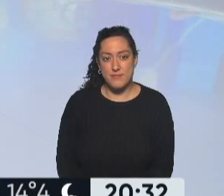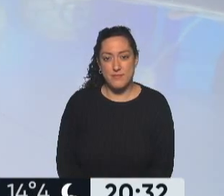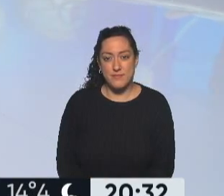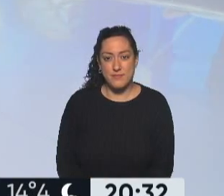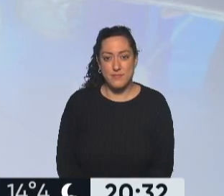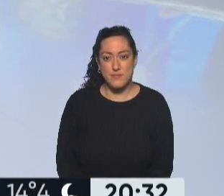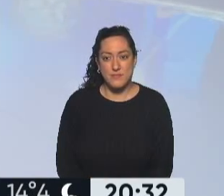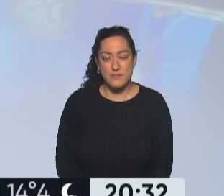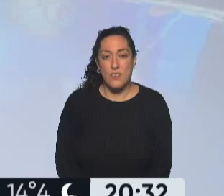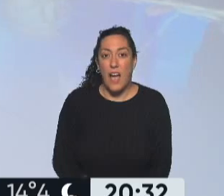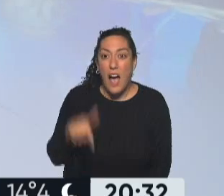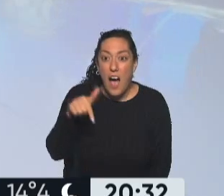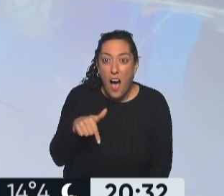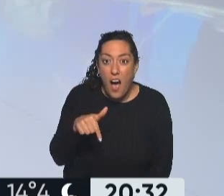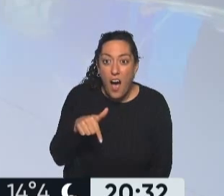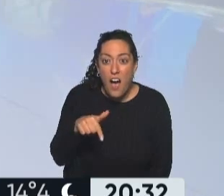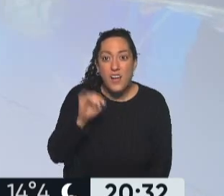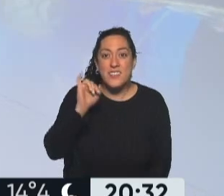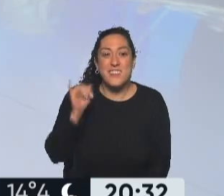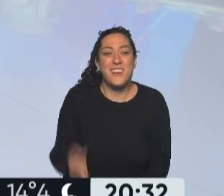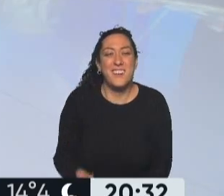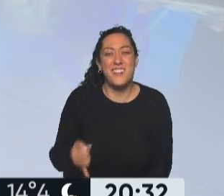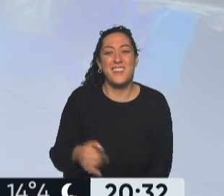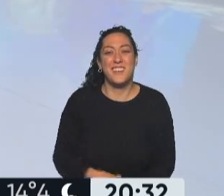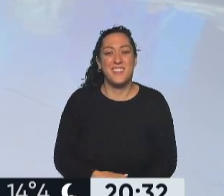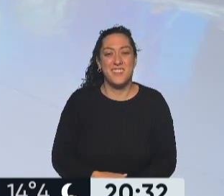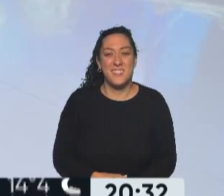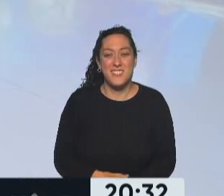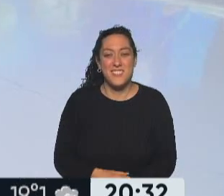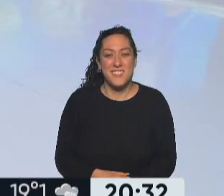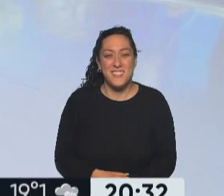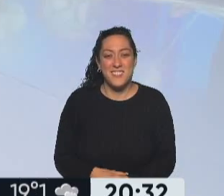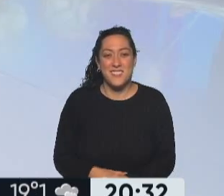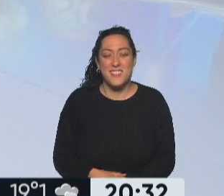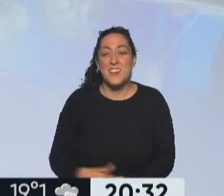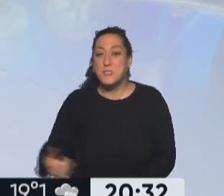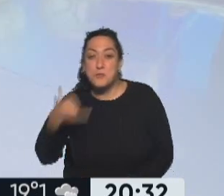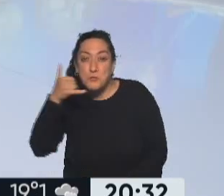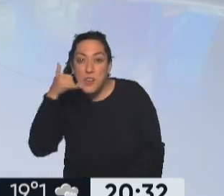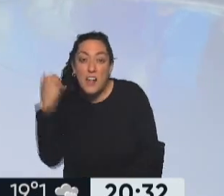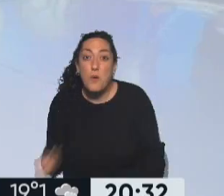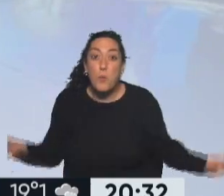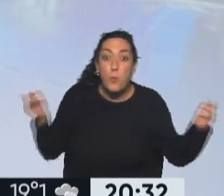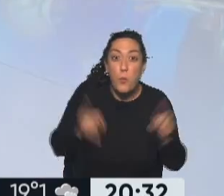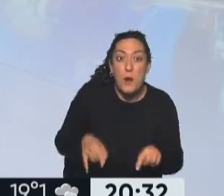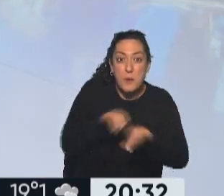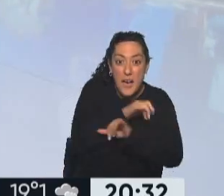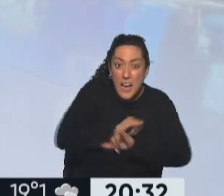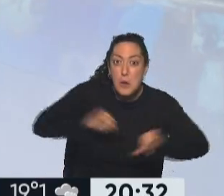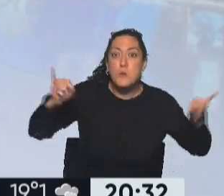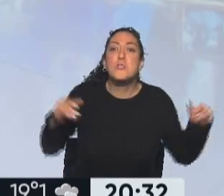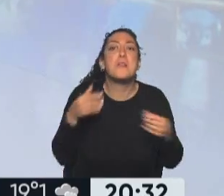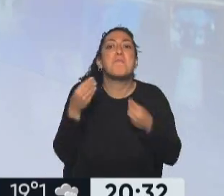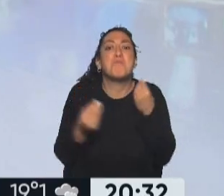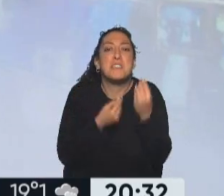Y ahora sí, nos vamos. Pero ¿qué pasó? ¿Qué pasó después de haber anunciado el regreso de la diva de los teléfonos con bombos y platillos,